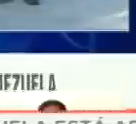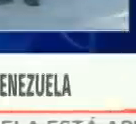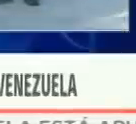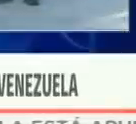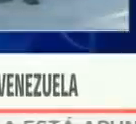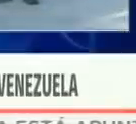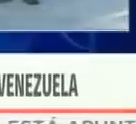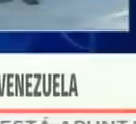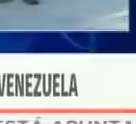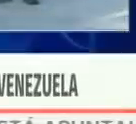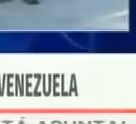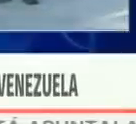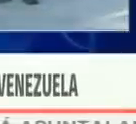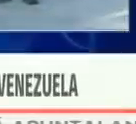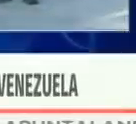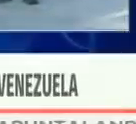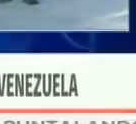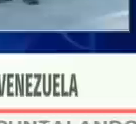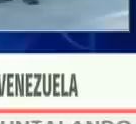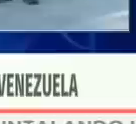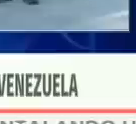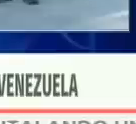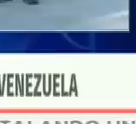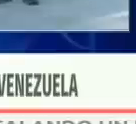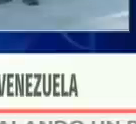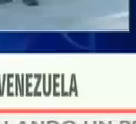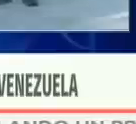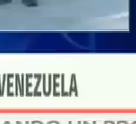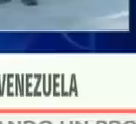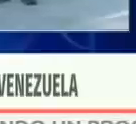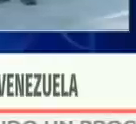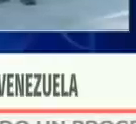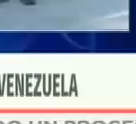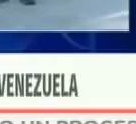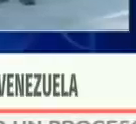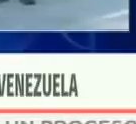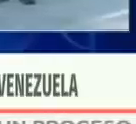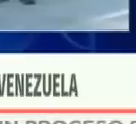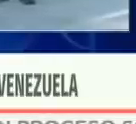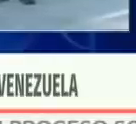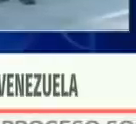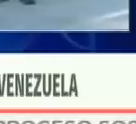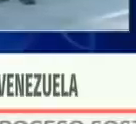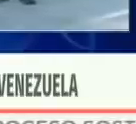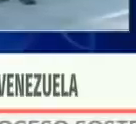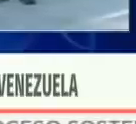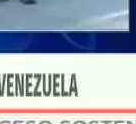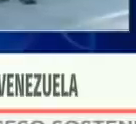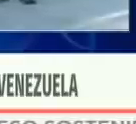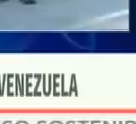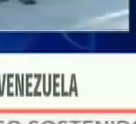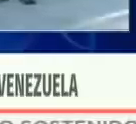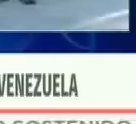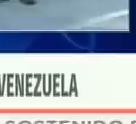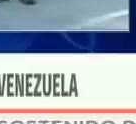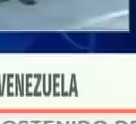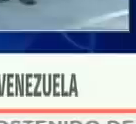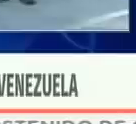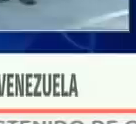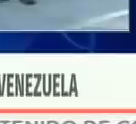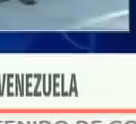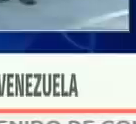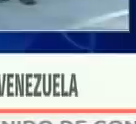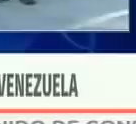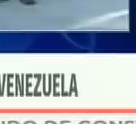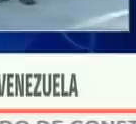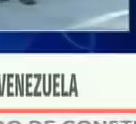Osorio, presidente de la planta ensambladora Yutón, para que le muestren al país lo que